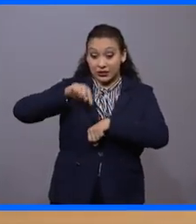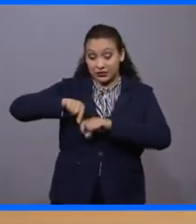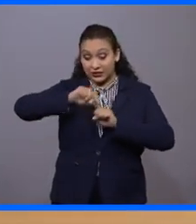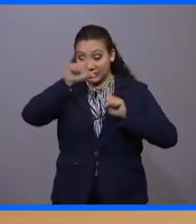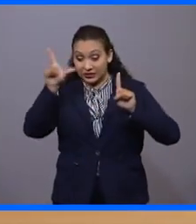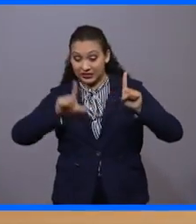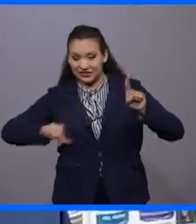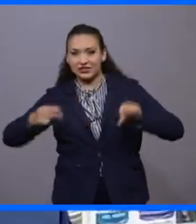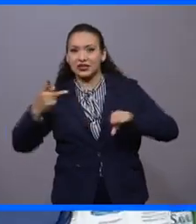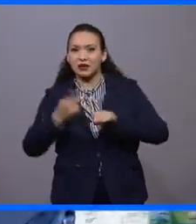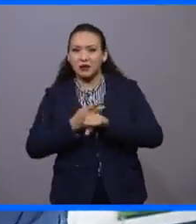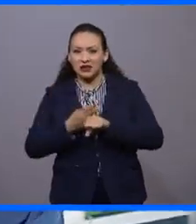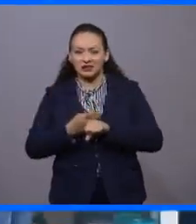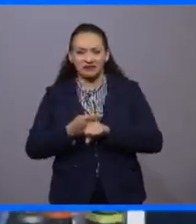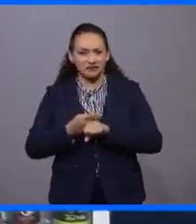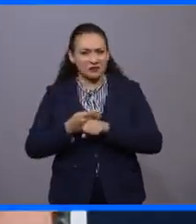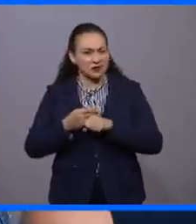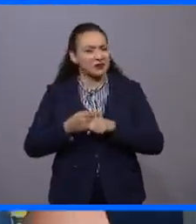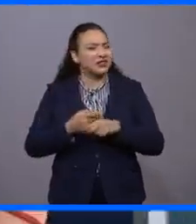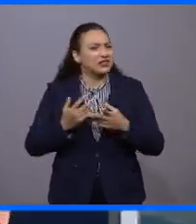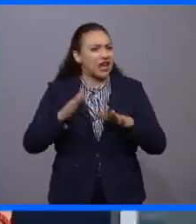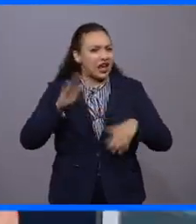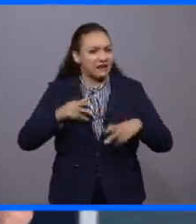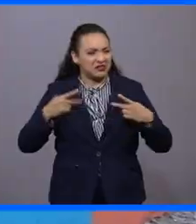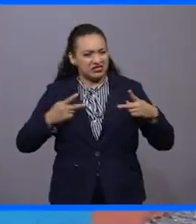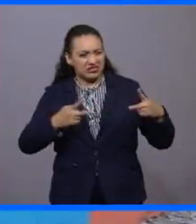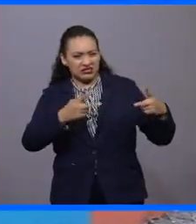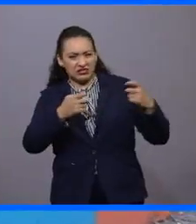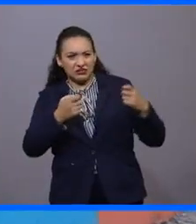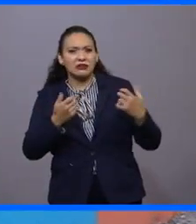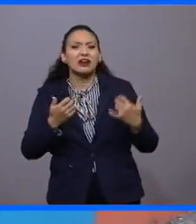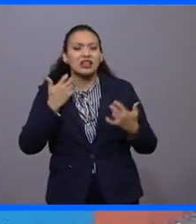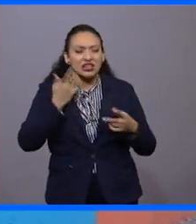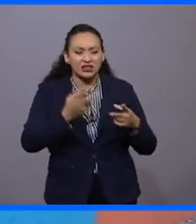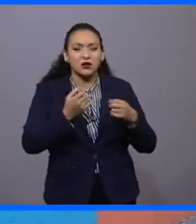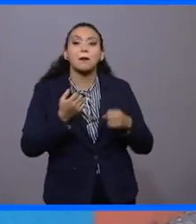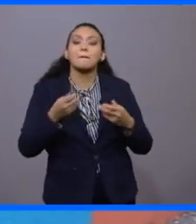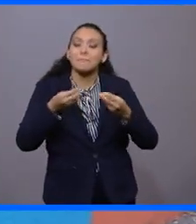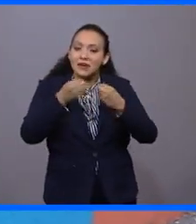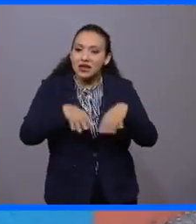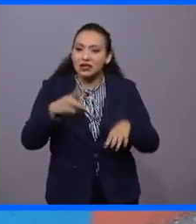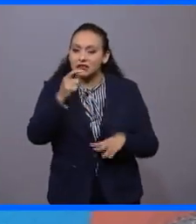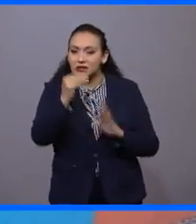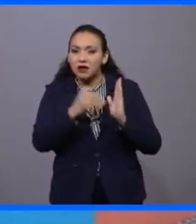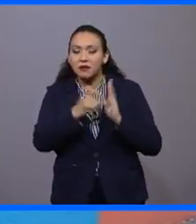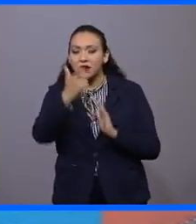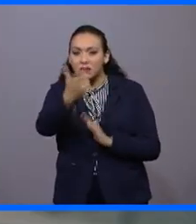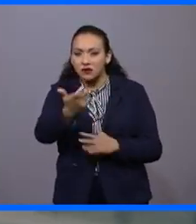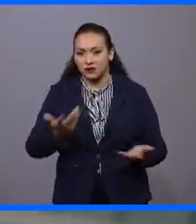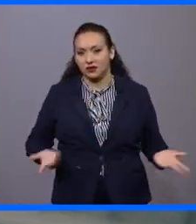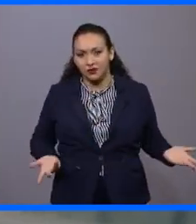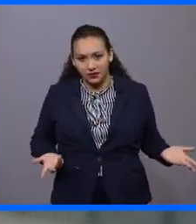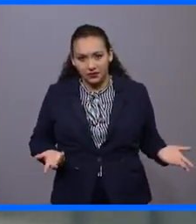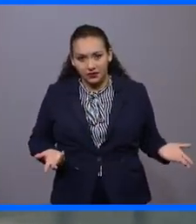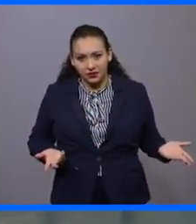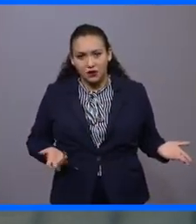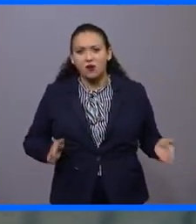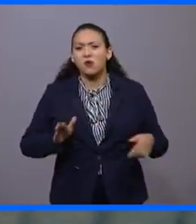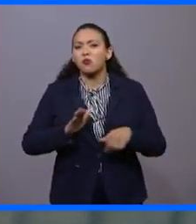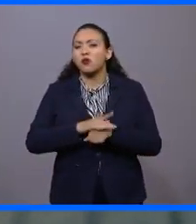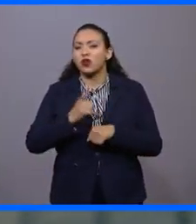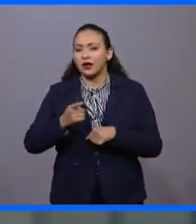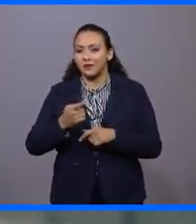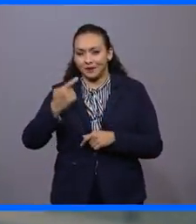el incremento de extorsiones y amenazas, registrando pérdidas por cerca de 100 millones de pesos, principalmente por el